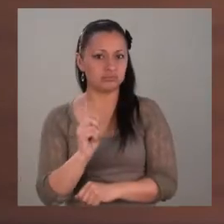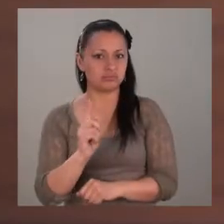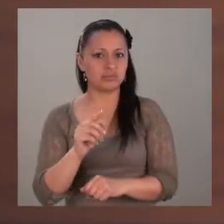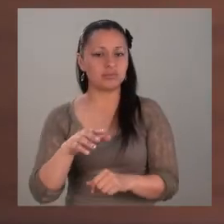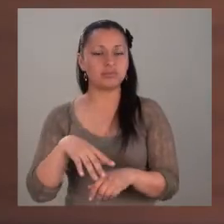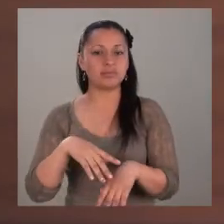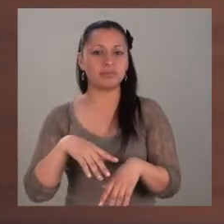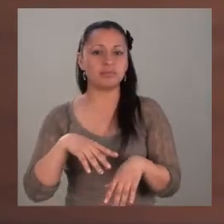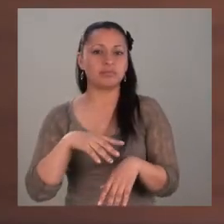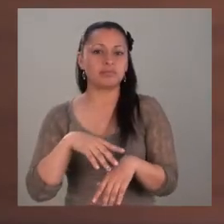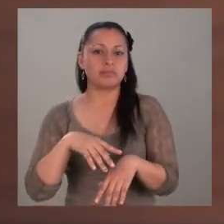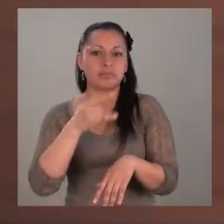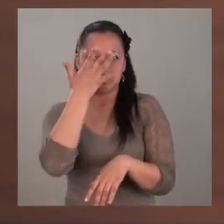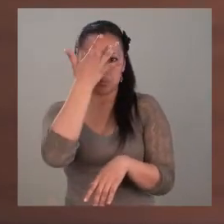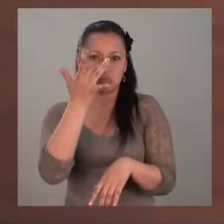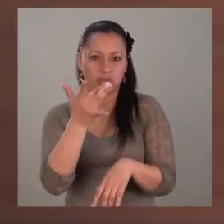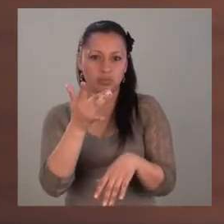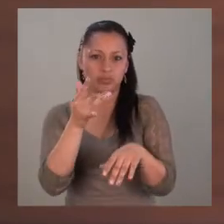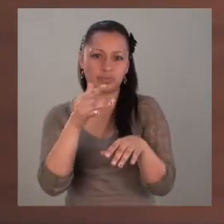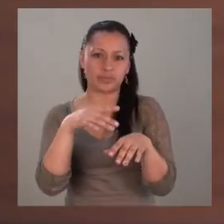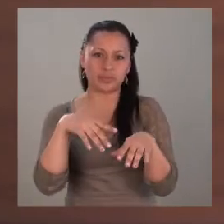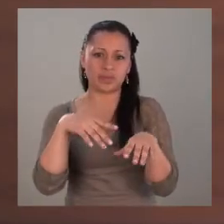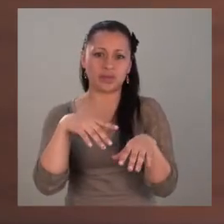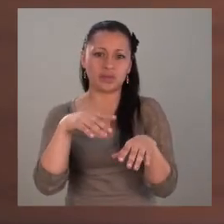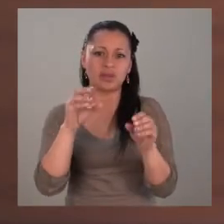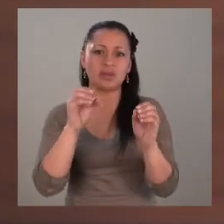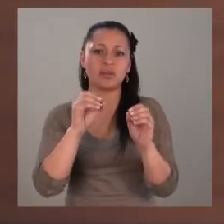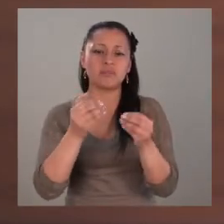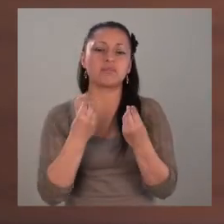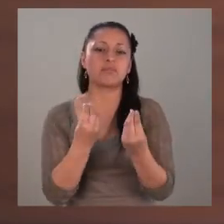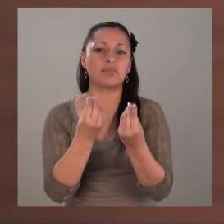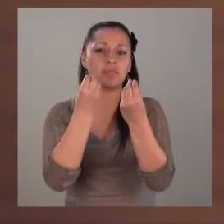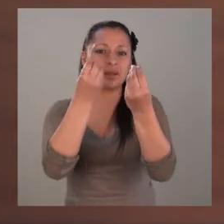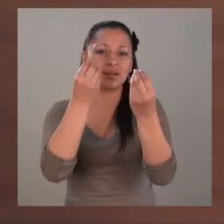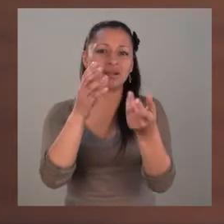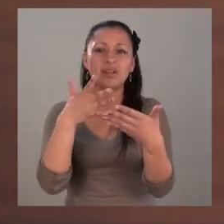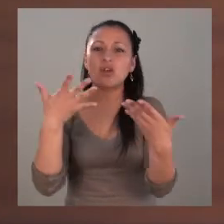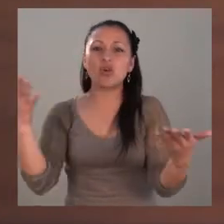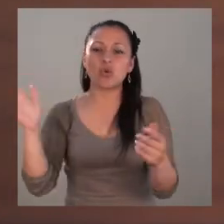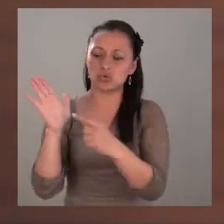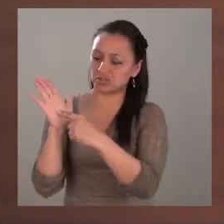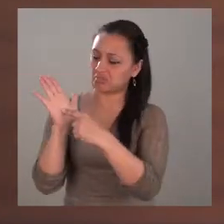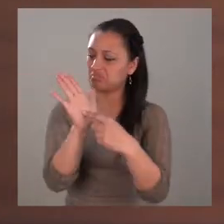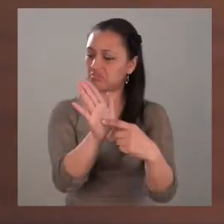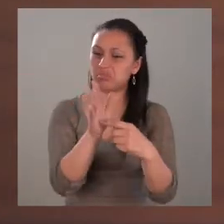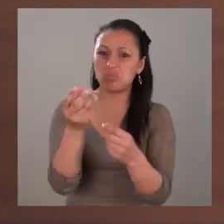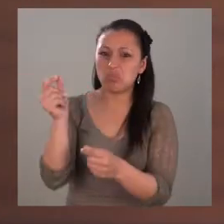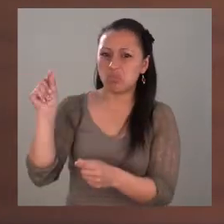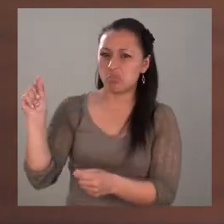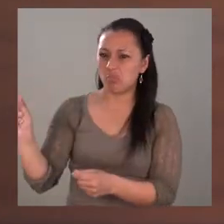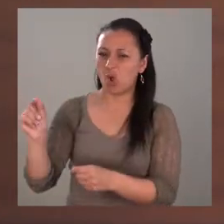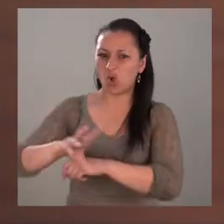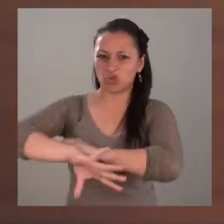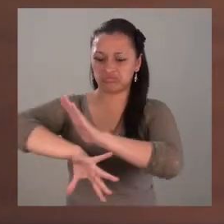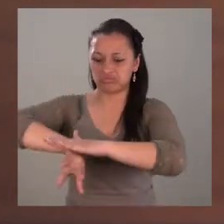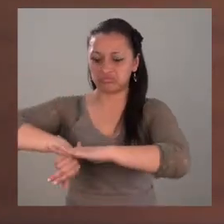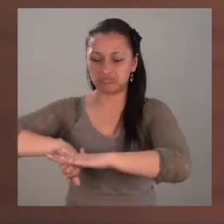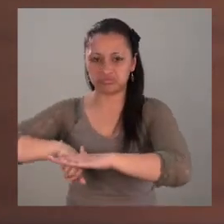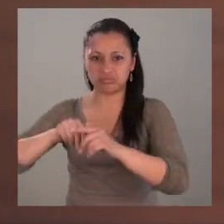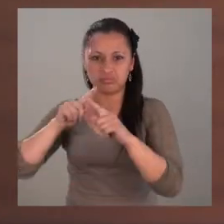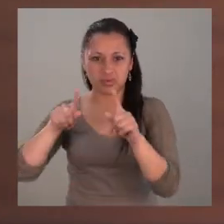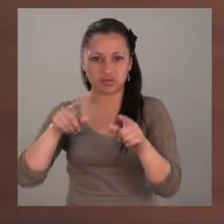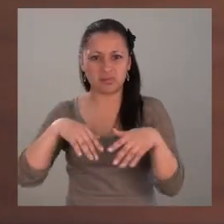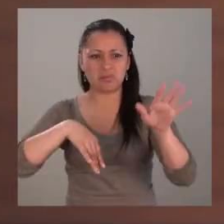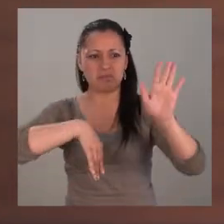de desarrollo, y menos implementar modelos que concentran la riqueza en pocas